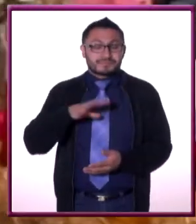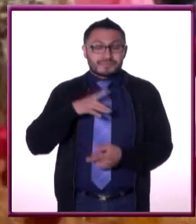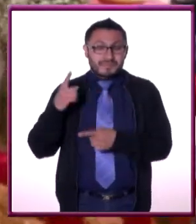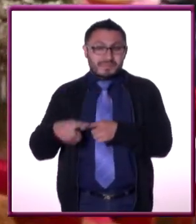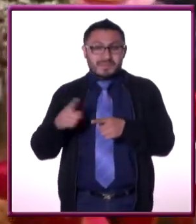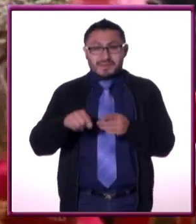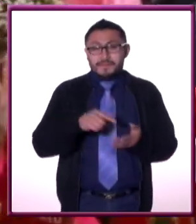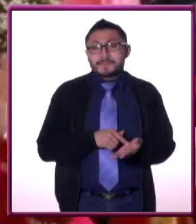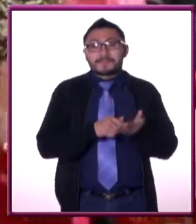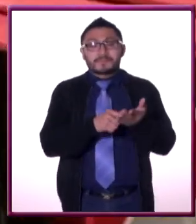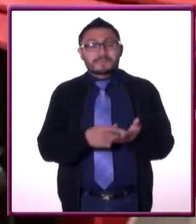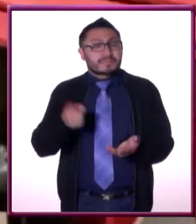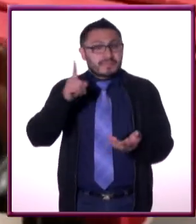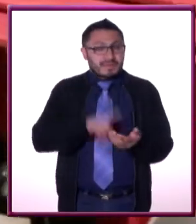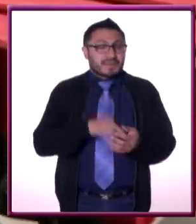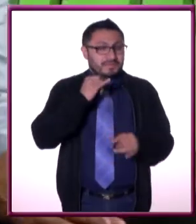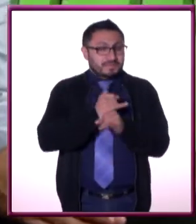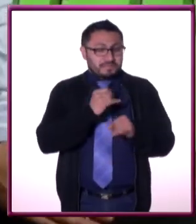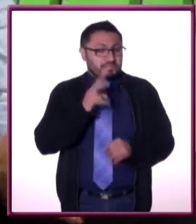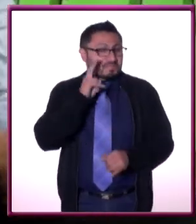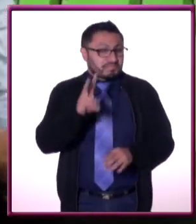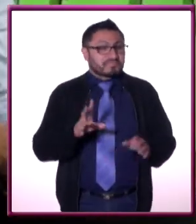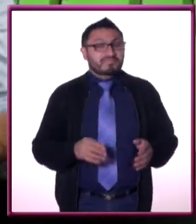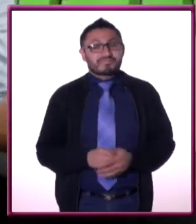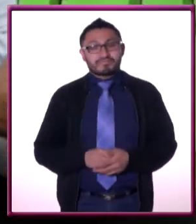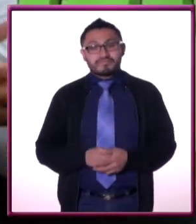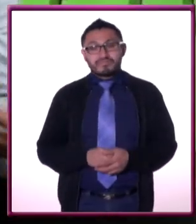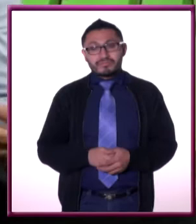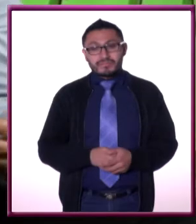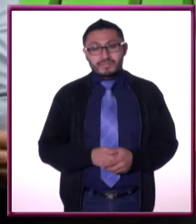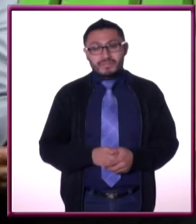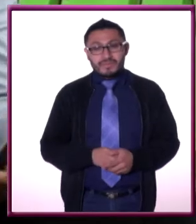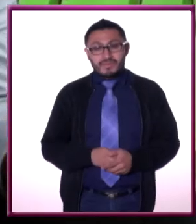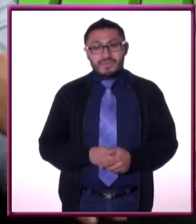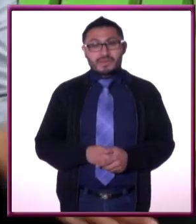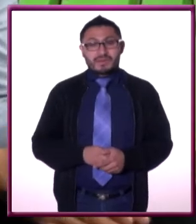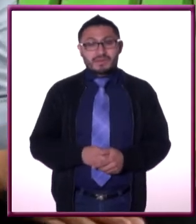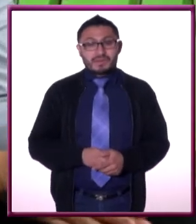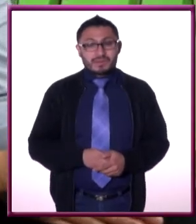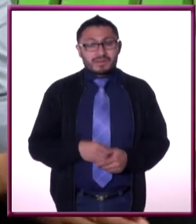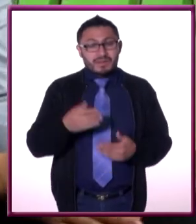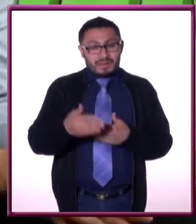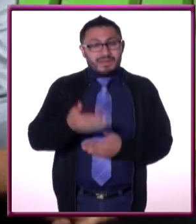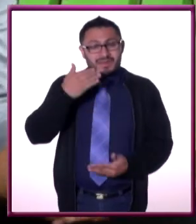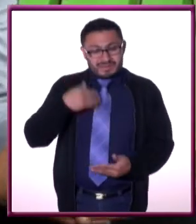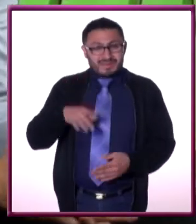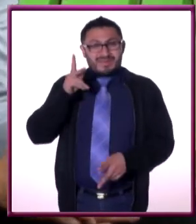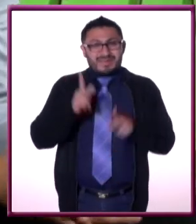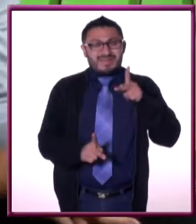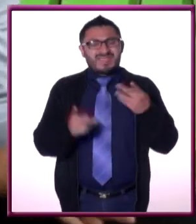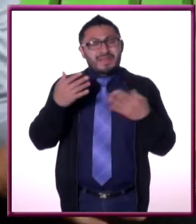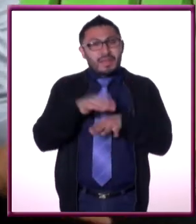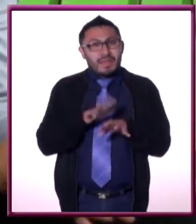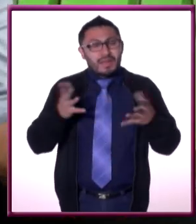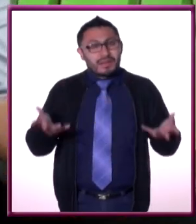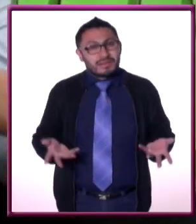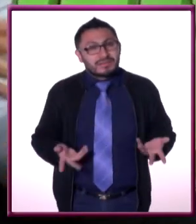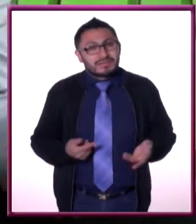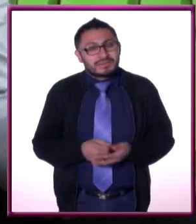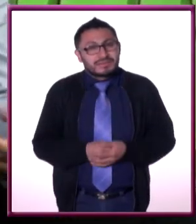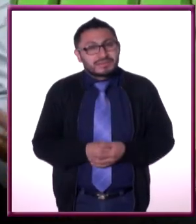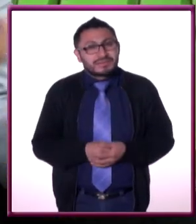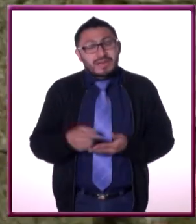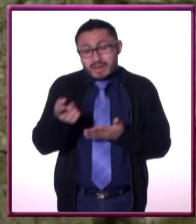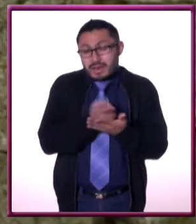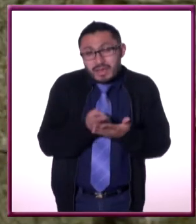están disponibles en internet, ¿no? Lo Conozco mencionamos. un poco habíamos platicado anteriormente sobre incluso